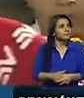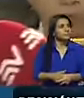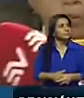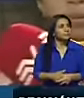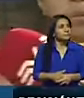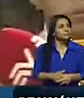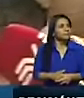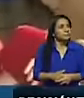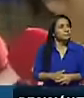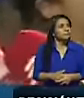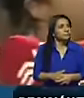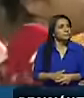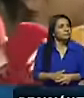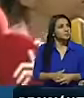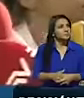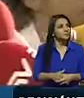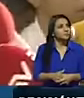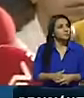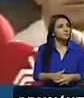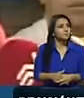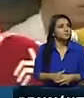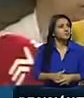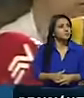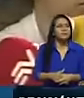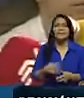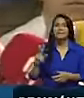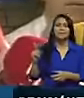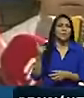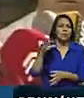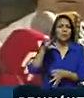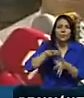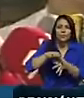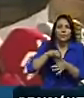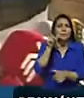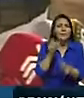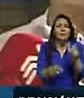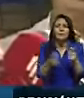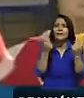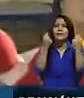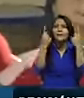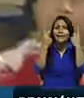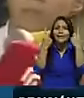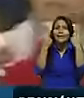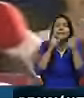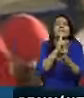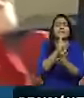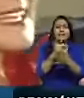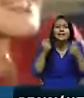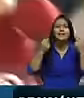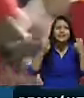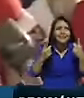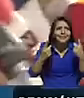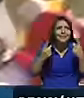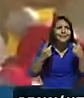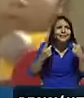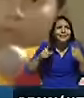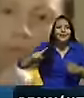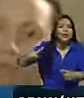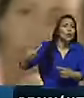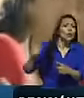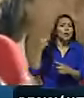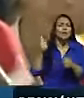absolutamente va estamos en la segunda vuelta la gente entendió al final que la única